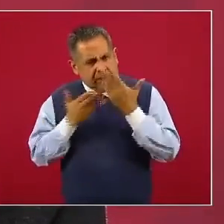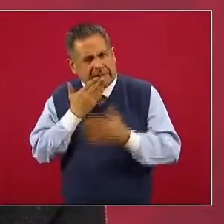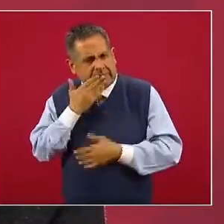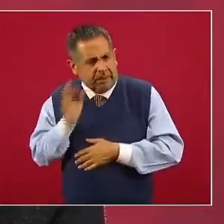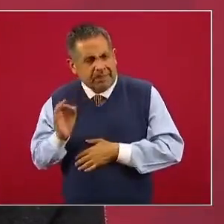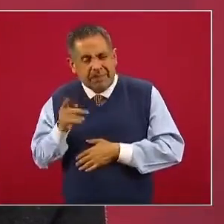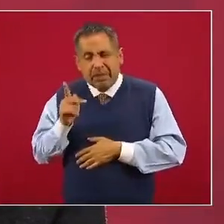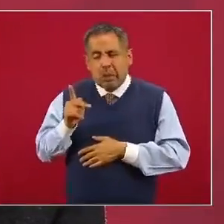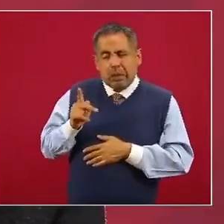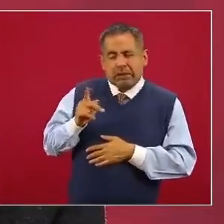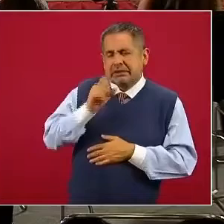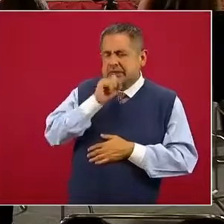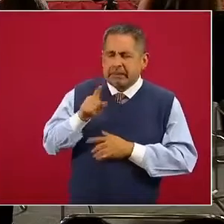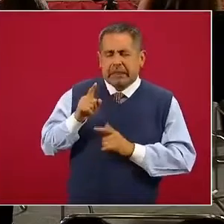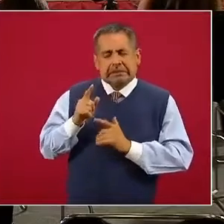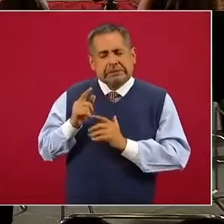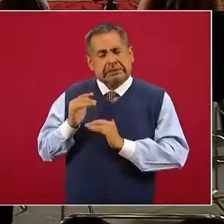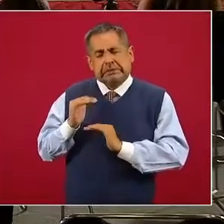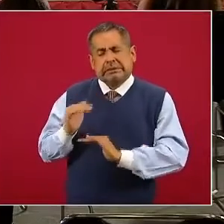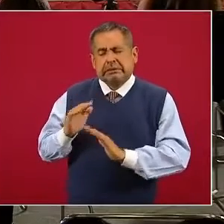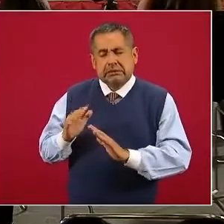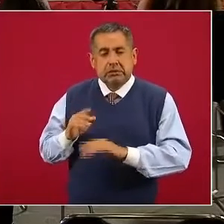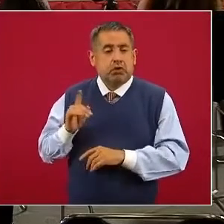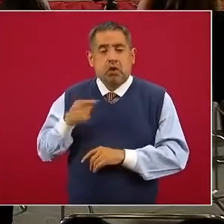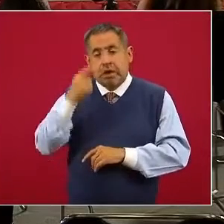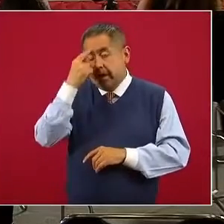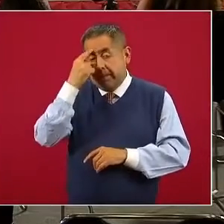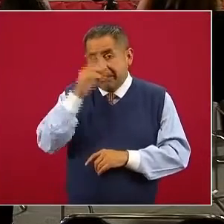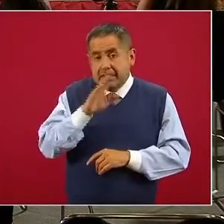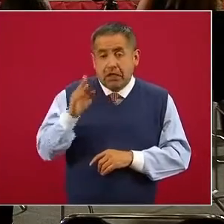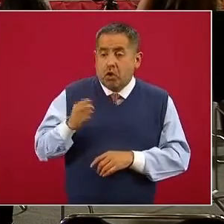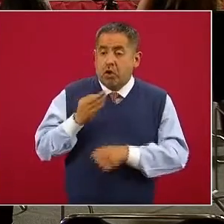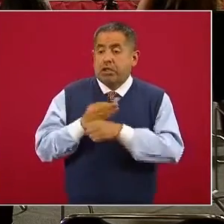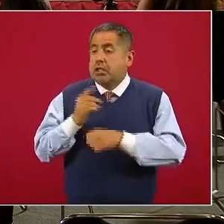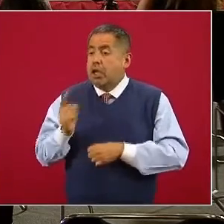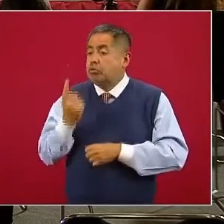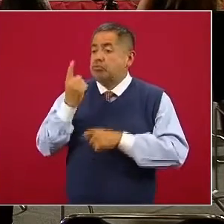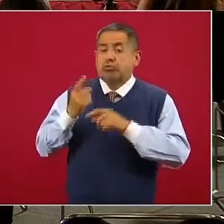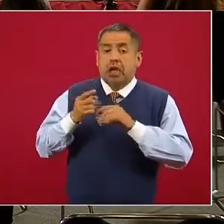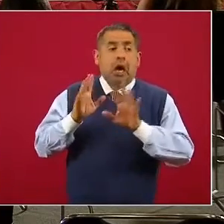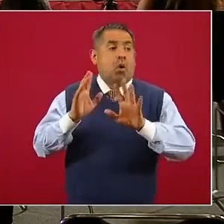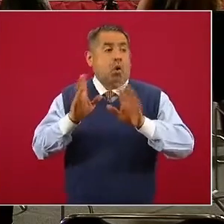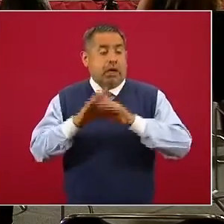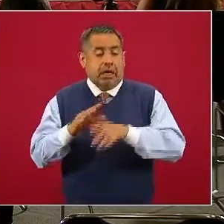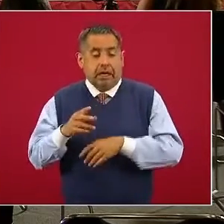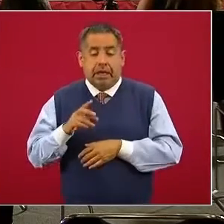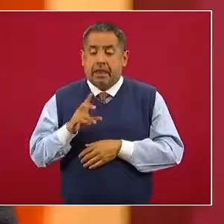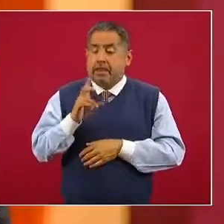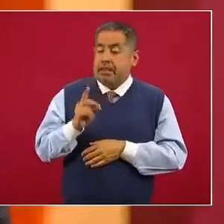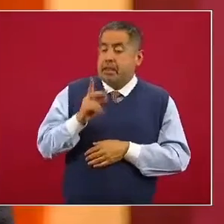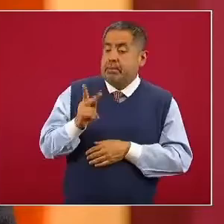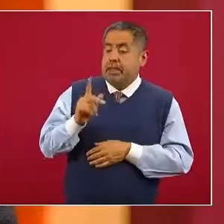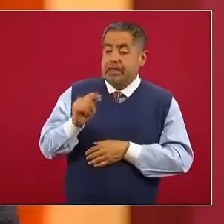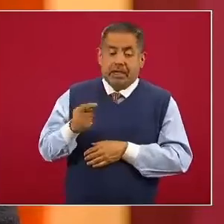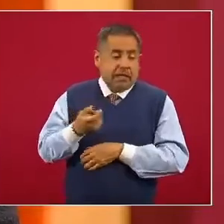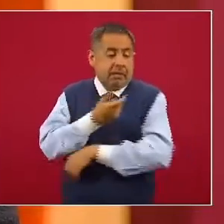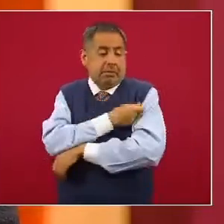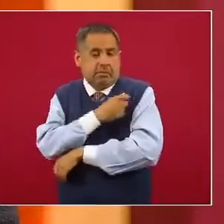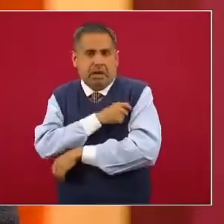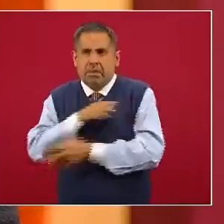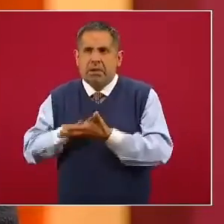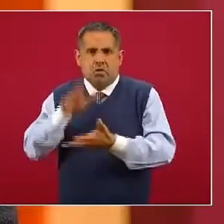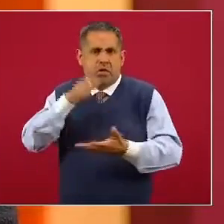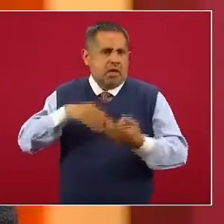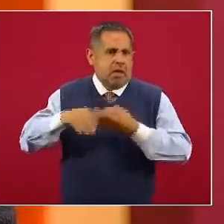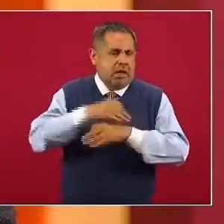sus limitaciones, y no debe considerarse ahorita que las personas vacunadas contra DPT, que básicamente